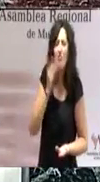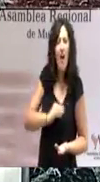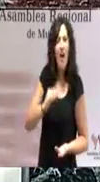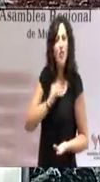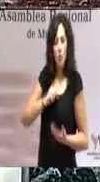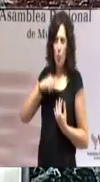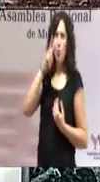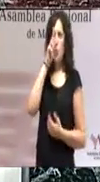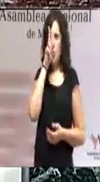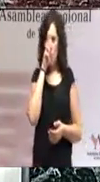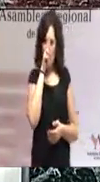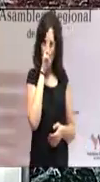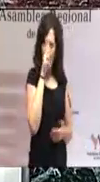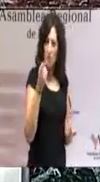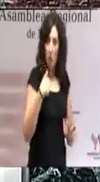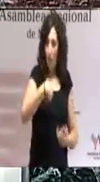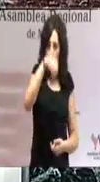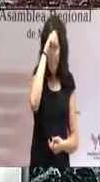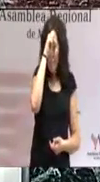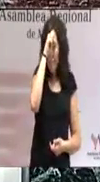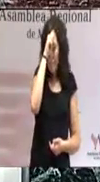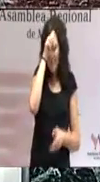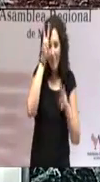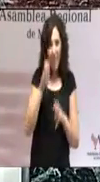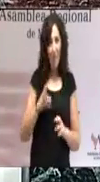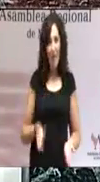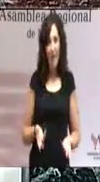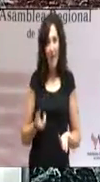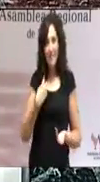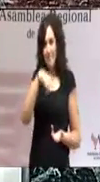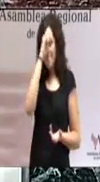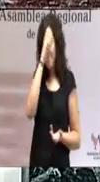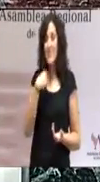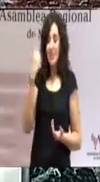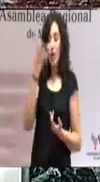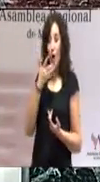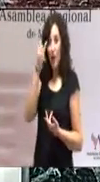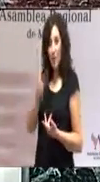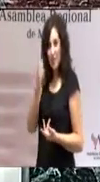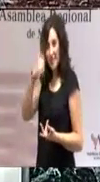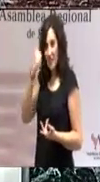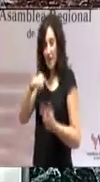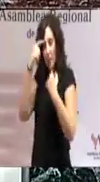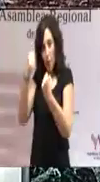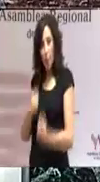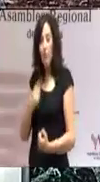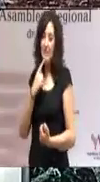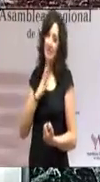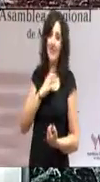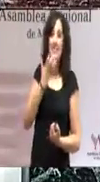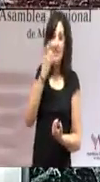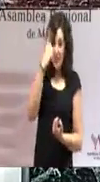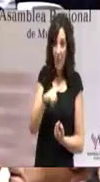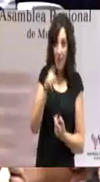preocupa, porque yo no tengo ni idea. Y si usted conoce a quien lo sabe, dígamelo. Y si usted realmente lo sabe, lo que tiene que